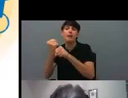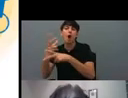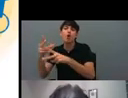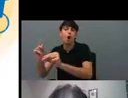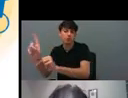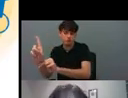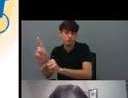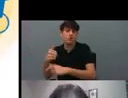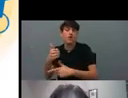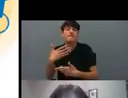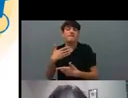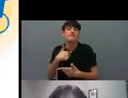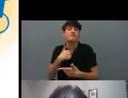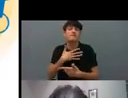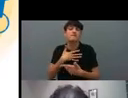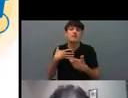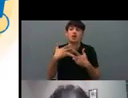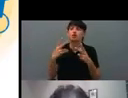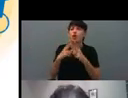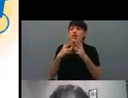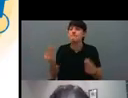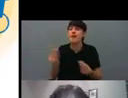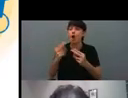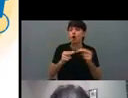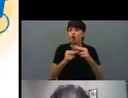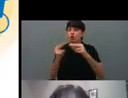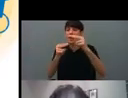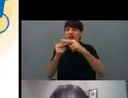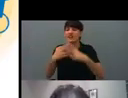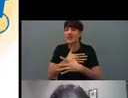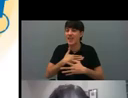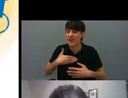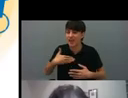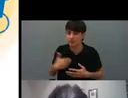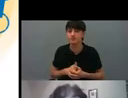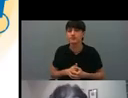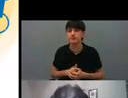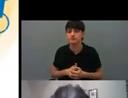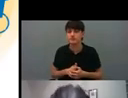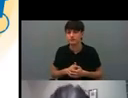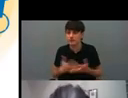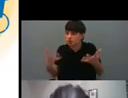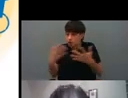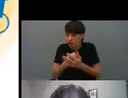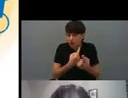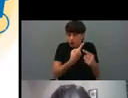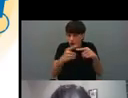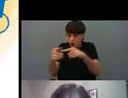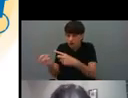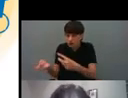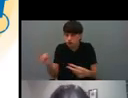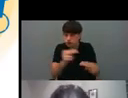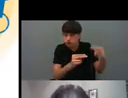construcción de una sociedad mejor, porque todas y cada una de esas dimensiones hacen que mi vida sea completa